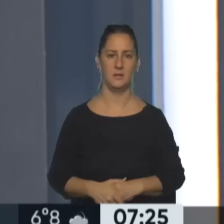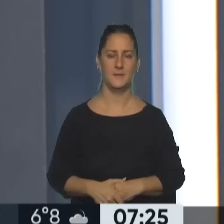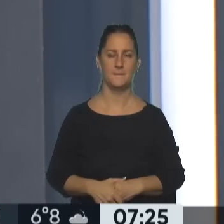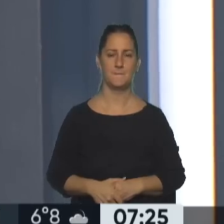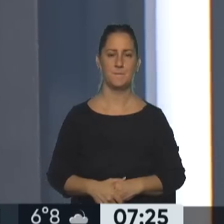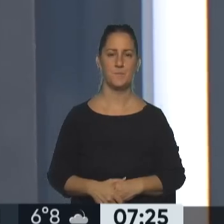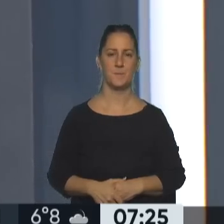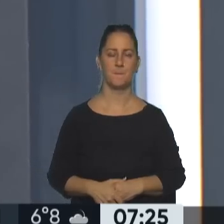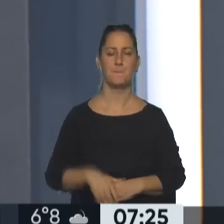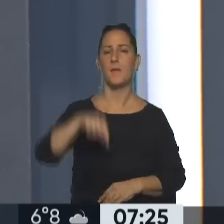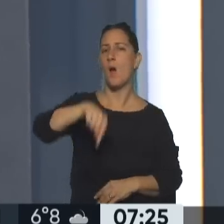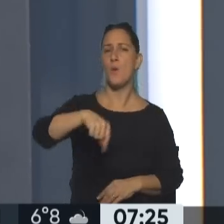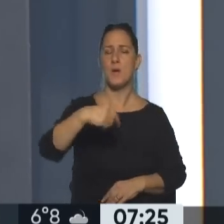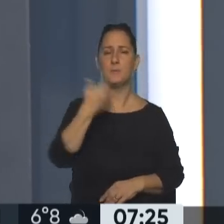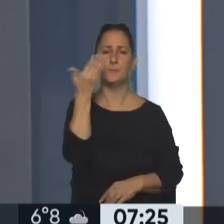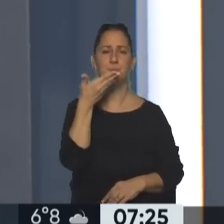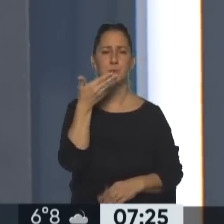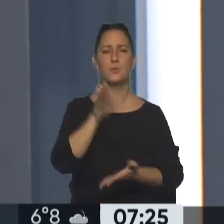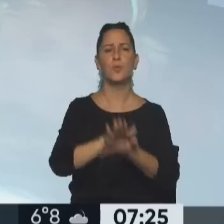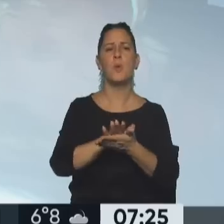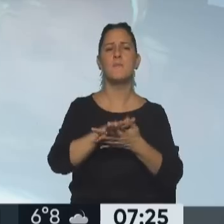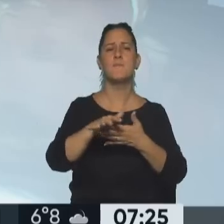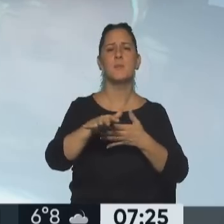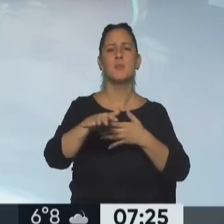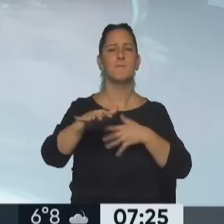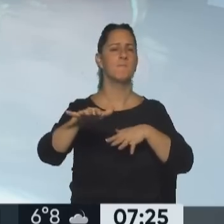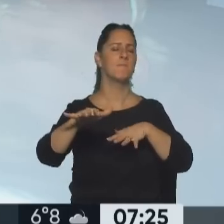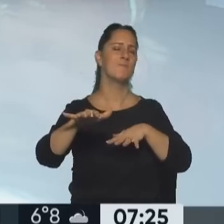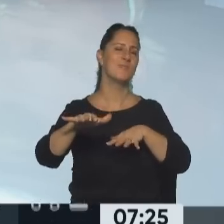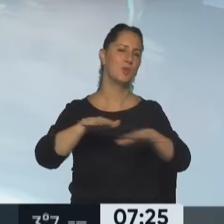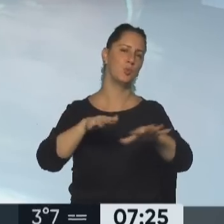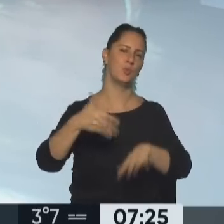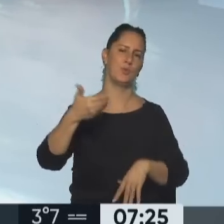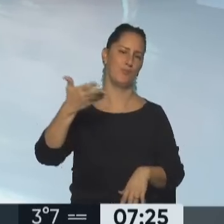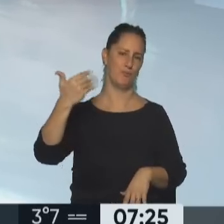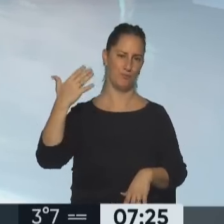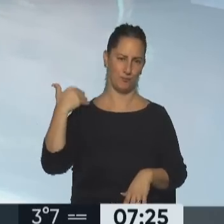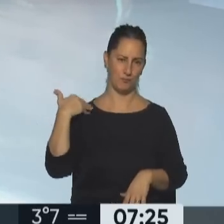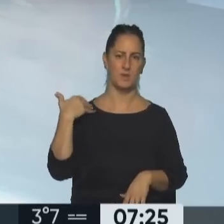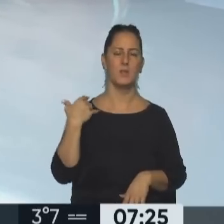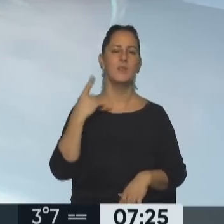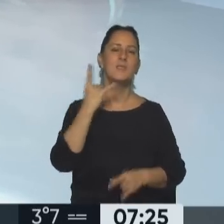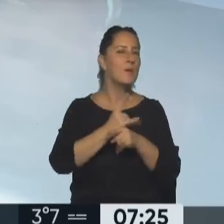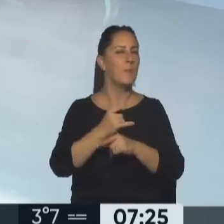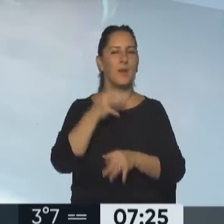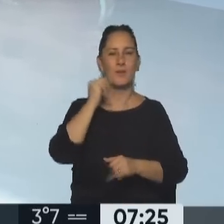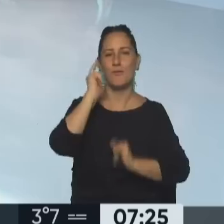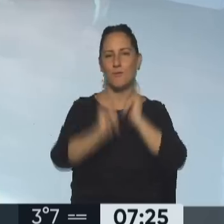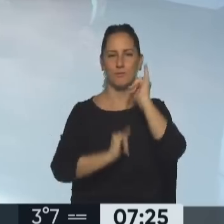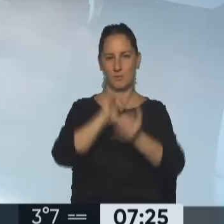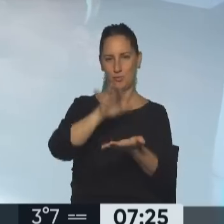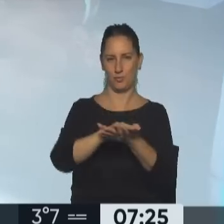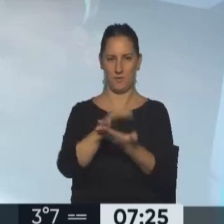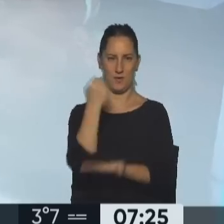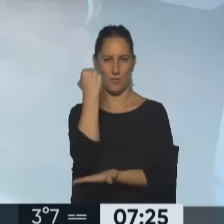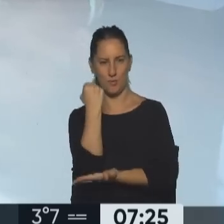Bueno, muy bien, vamos a hablar de antecedentes, ¿no? Siempre hablamos de los temas económicos, de la coyuntura de todos los días, Sí, que tenemos como que es